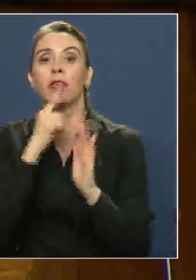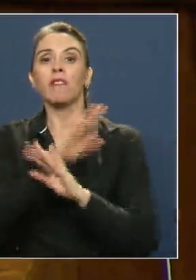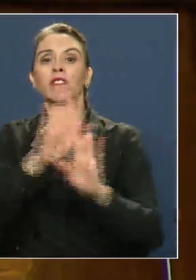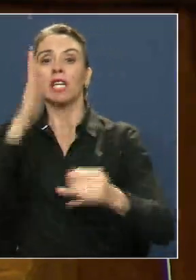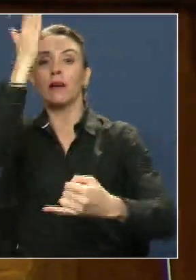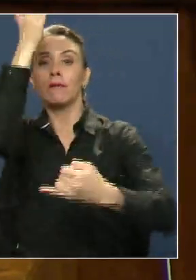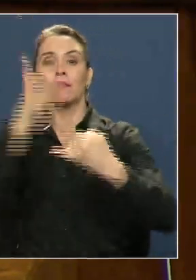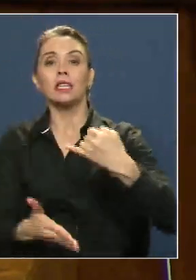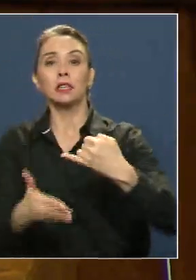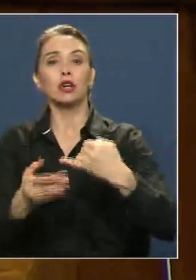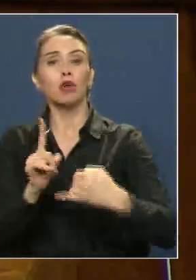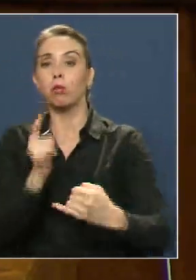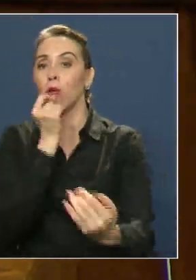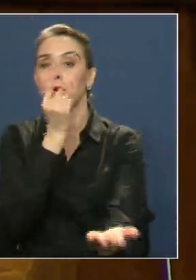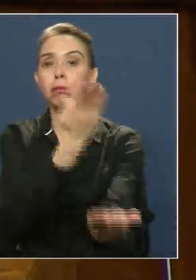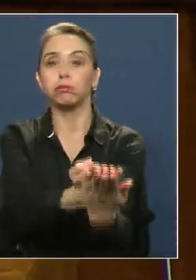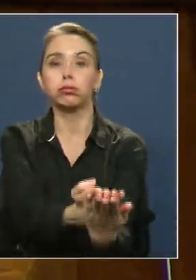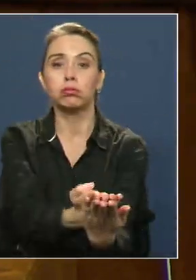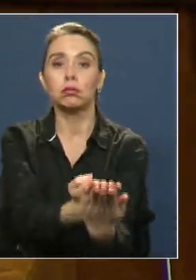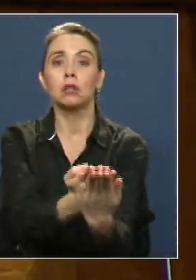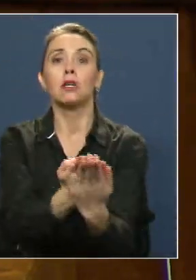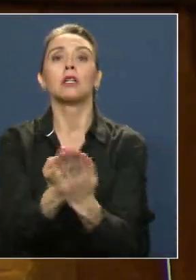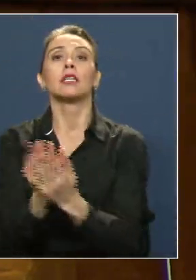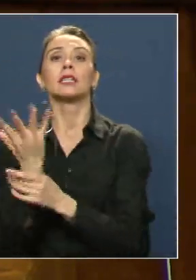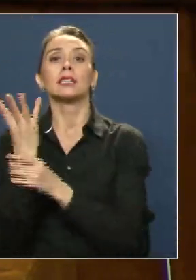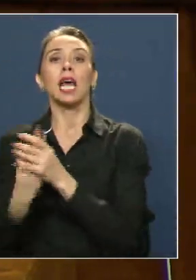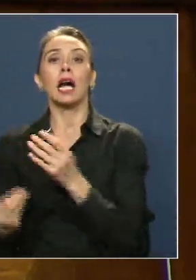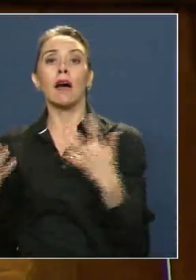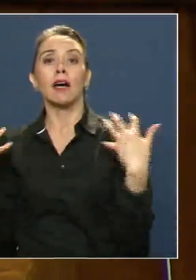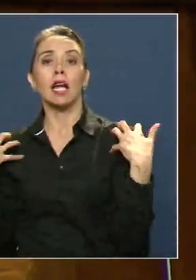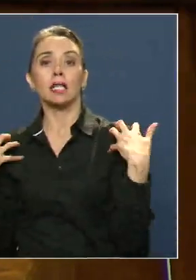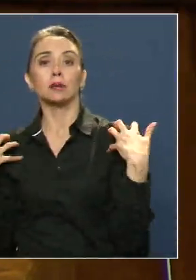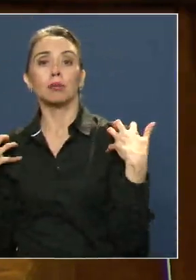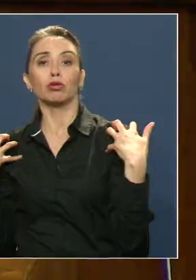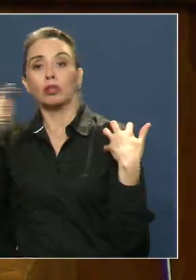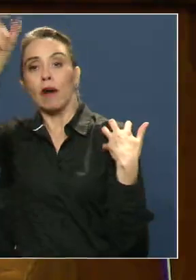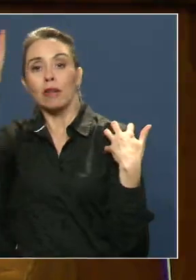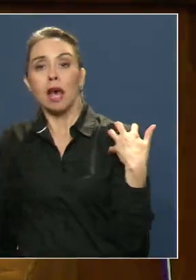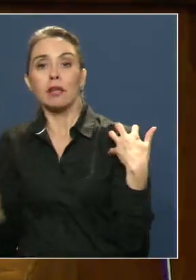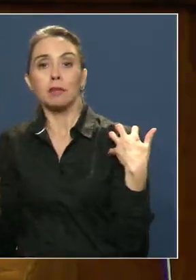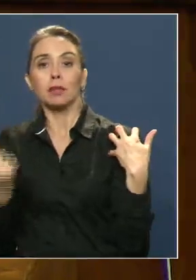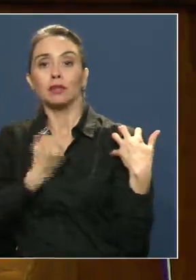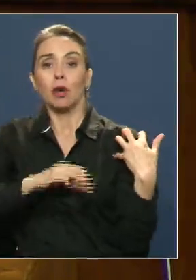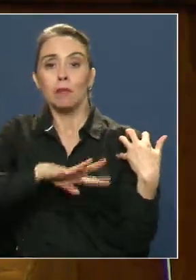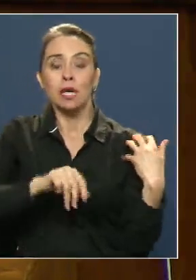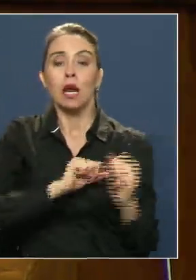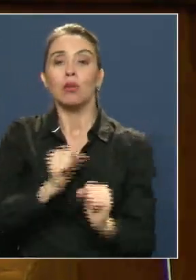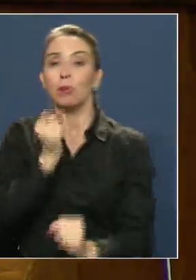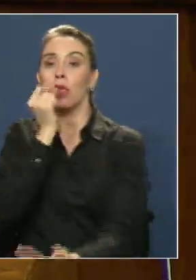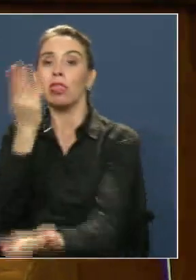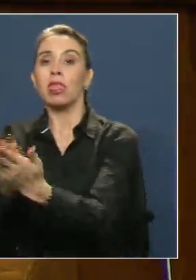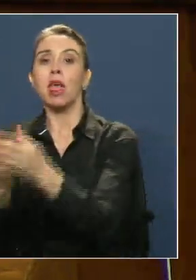y, en consecuencia, extinguida toda responsabilidad de carácter penal y también las acciones civiles.